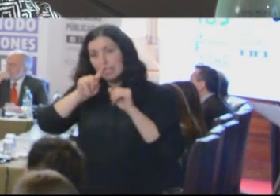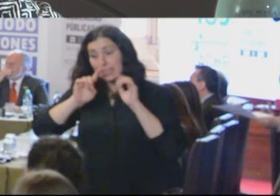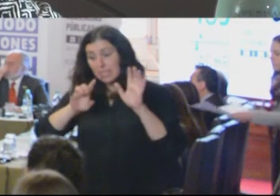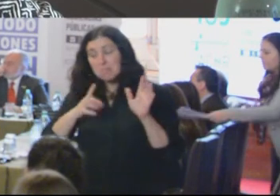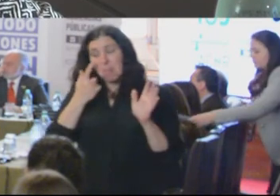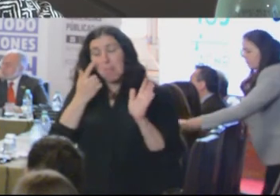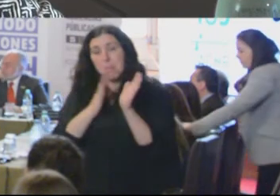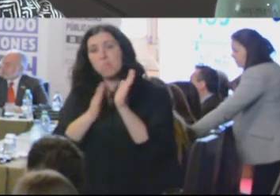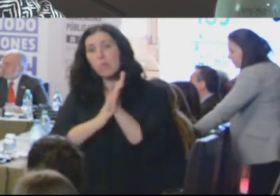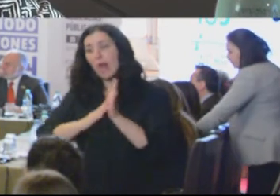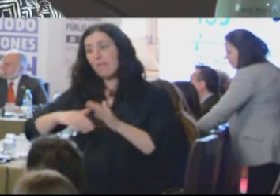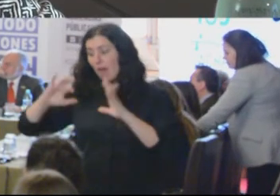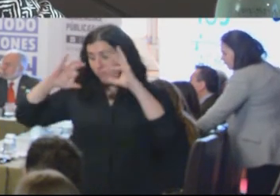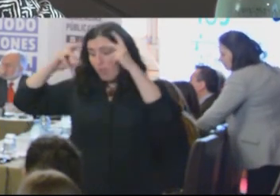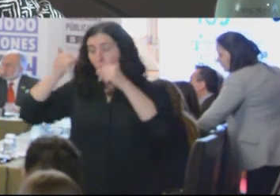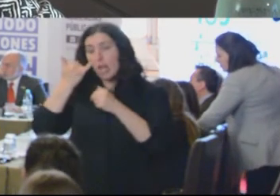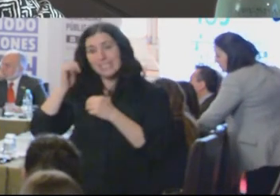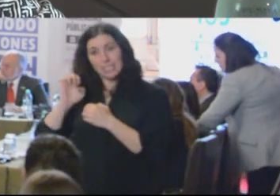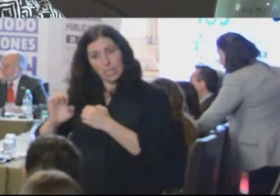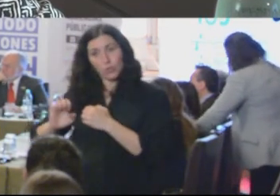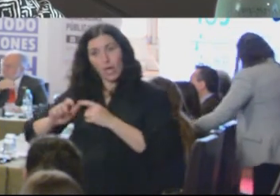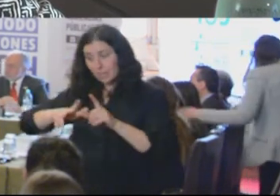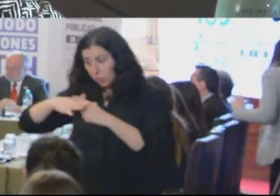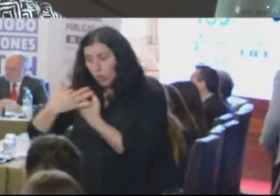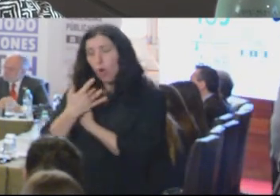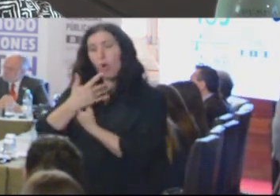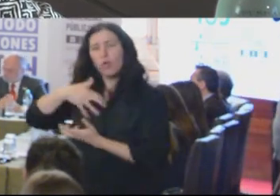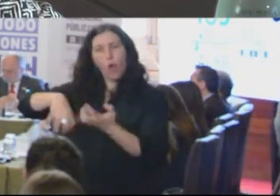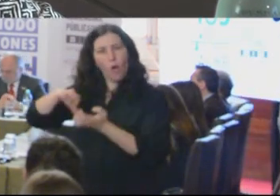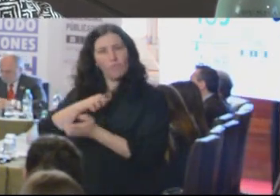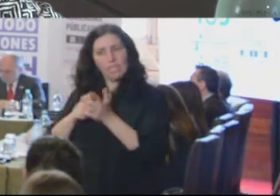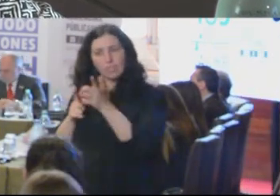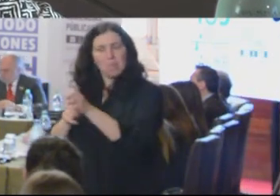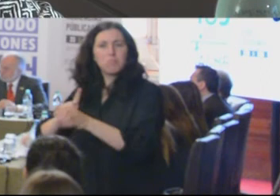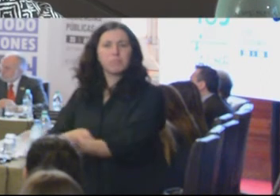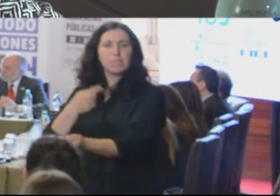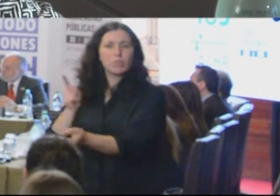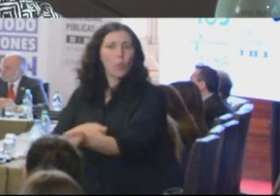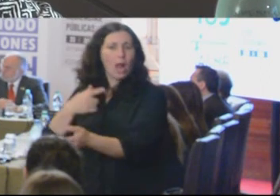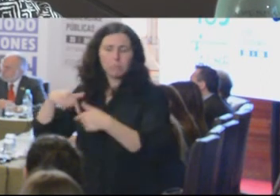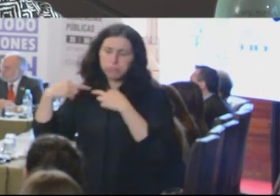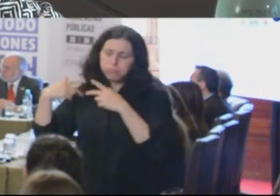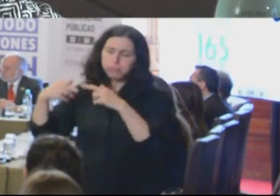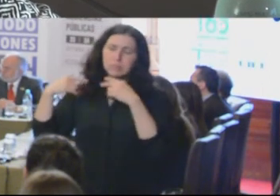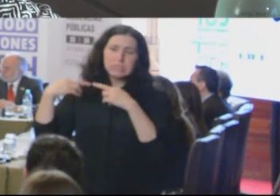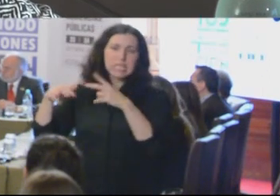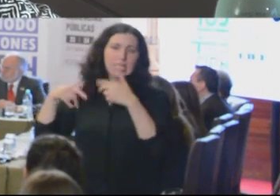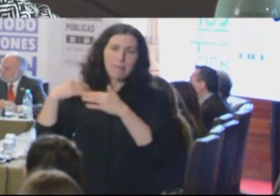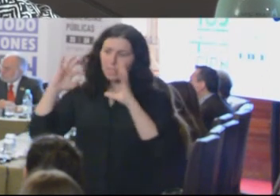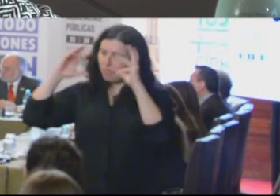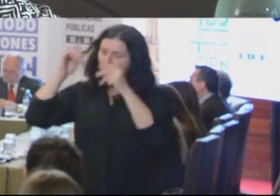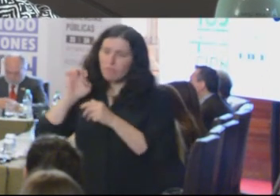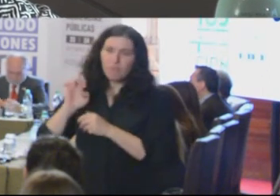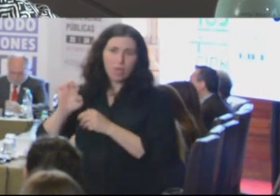sexual en el marco del conflicto armado tenía el carácter de ser habitual extendida sistemática e